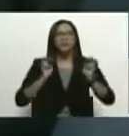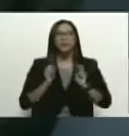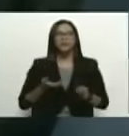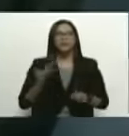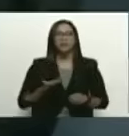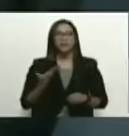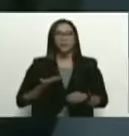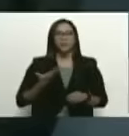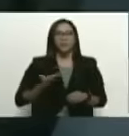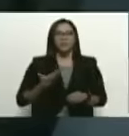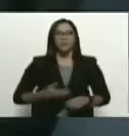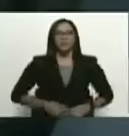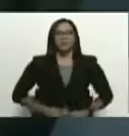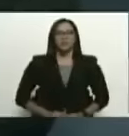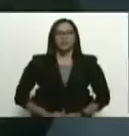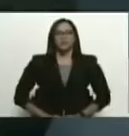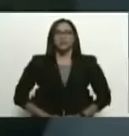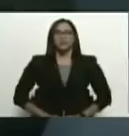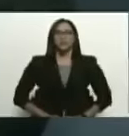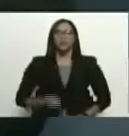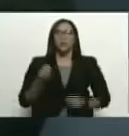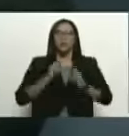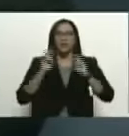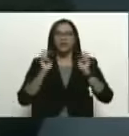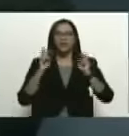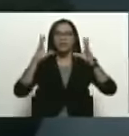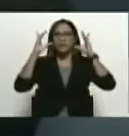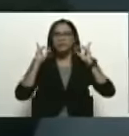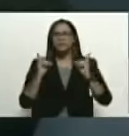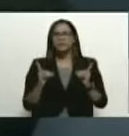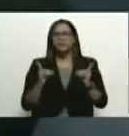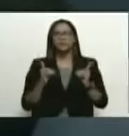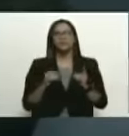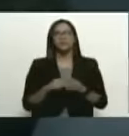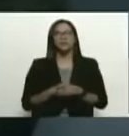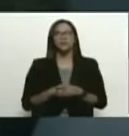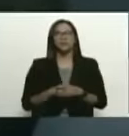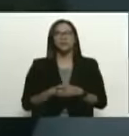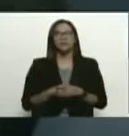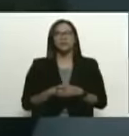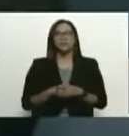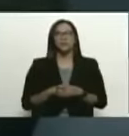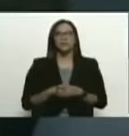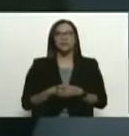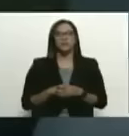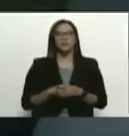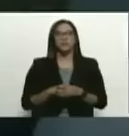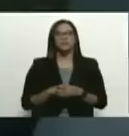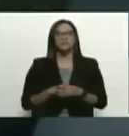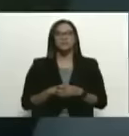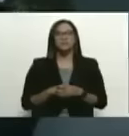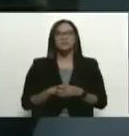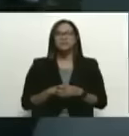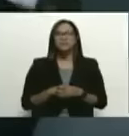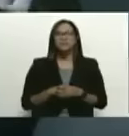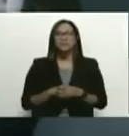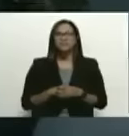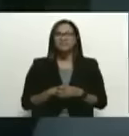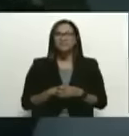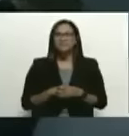importante como es el de la decisión de la Corte Internacional de Justicia de hoy, puesto que no sé qué hora es acá